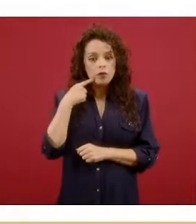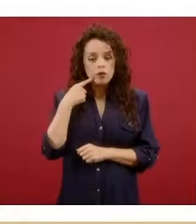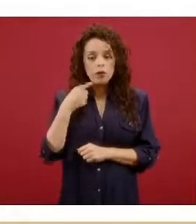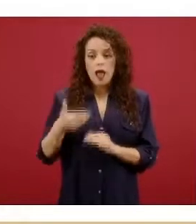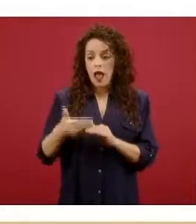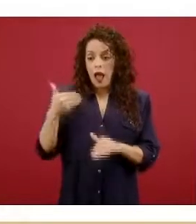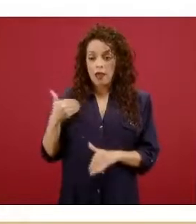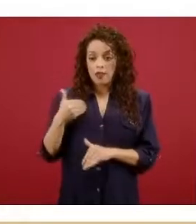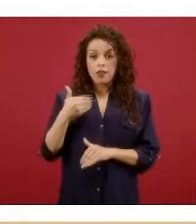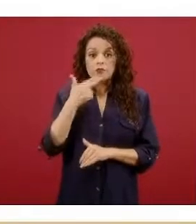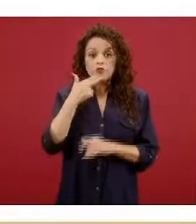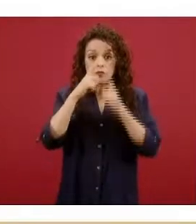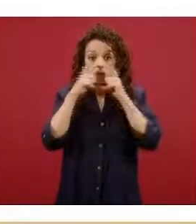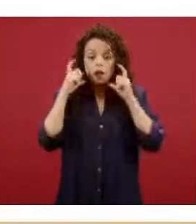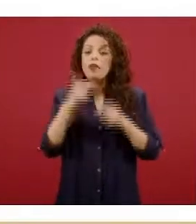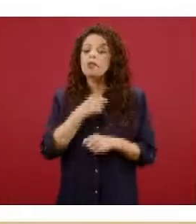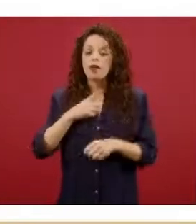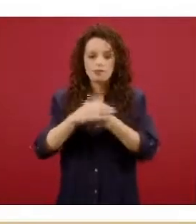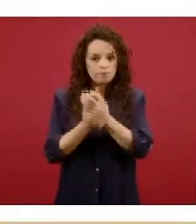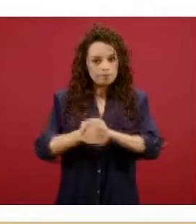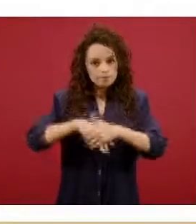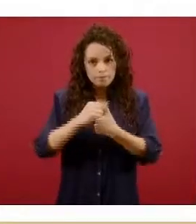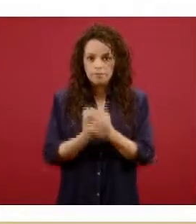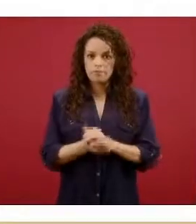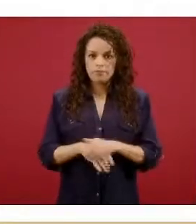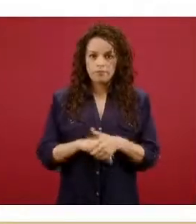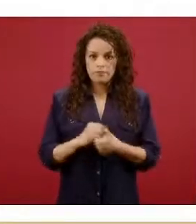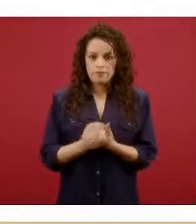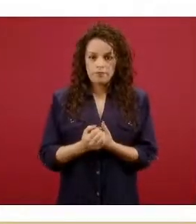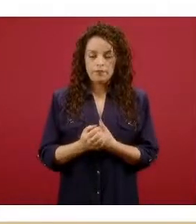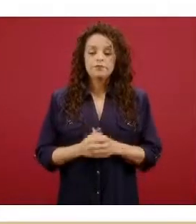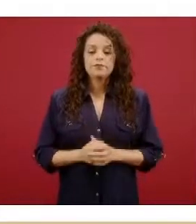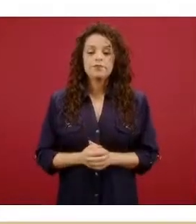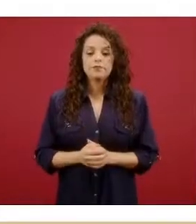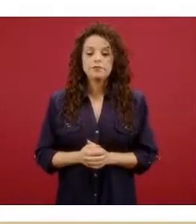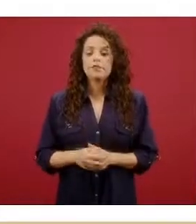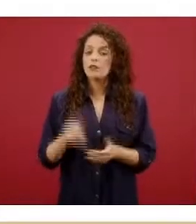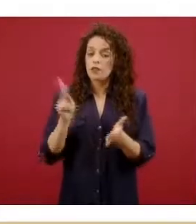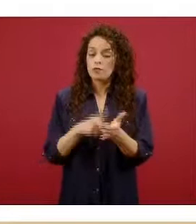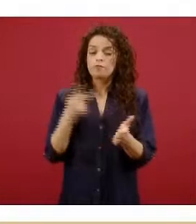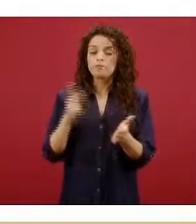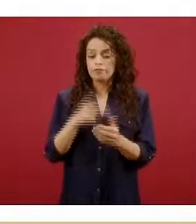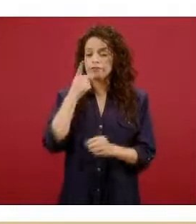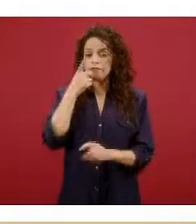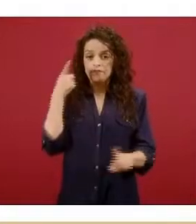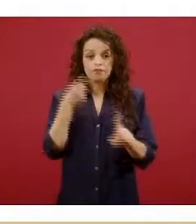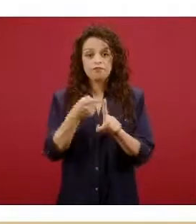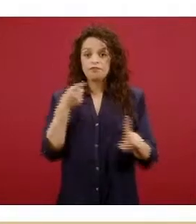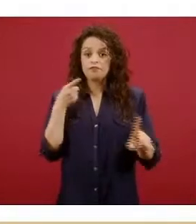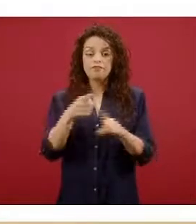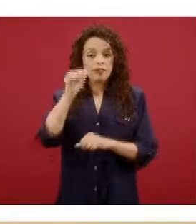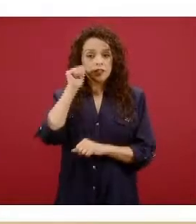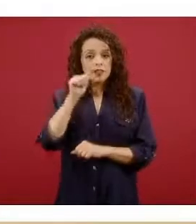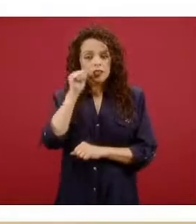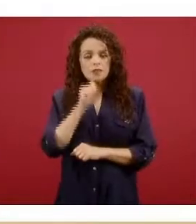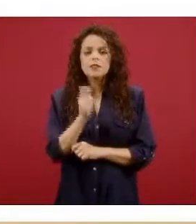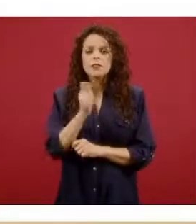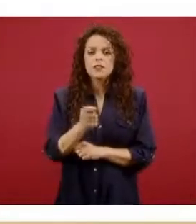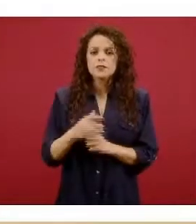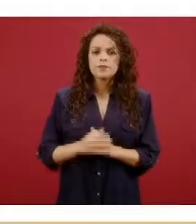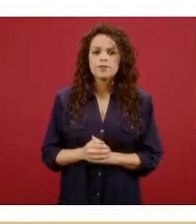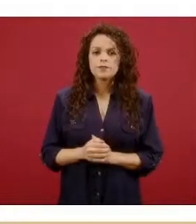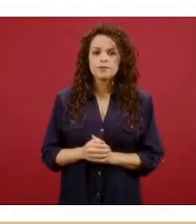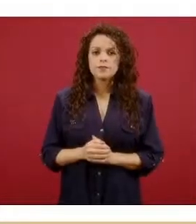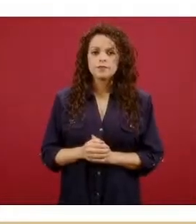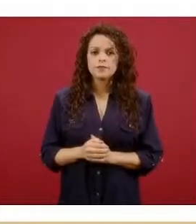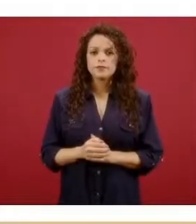colocarlo. Tomar en consideración, esto lo hemos enfatizado mucho, lo decimos cada vez, puede generar una